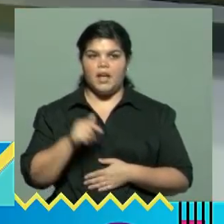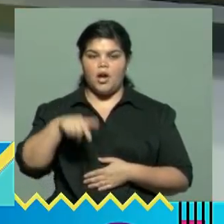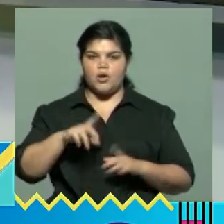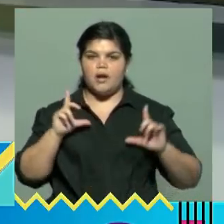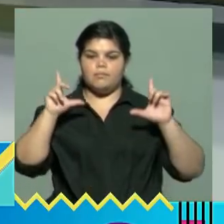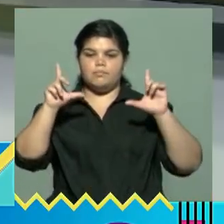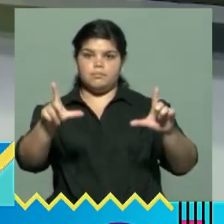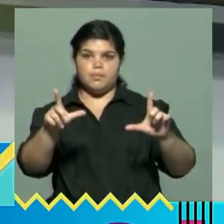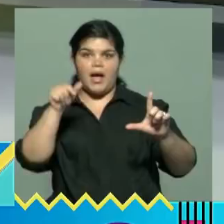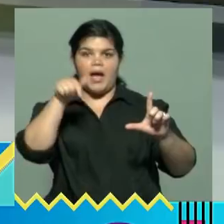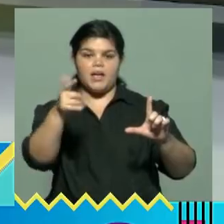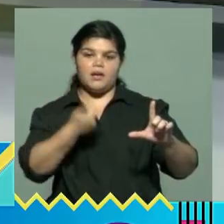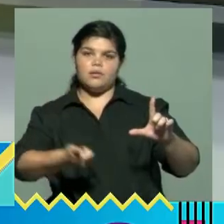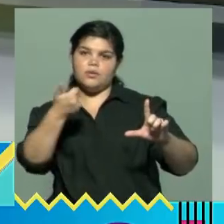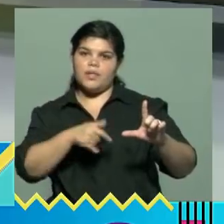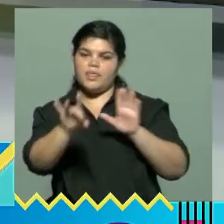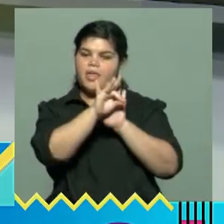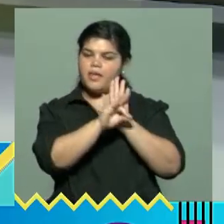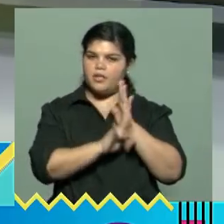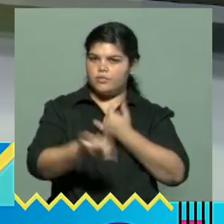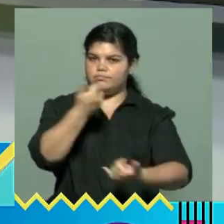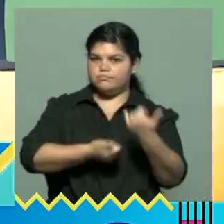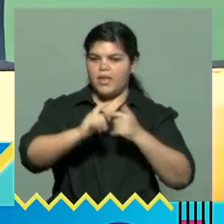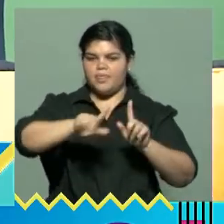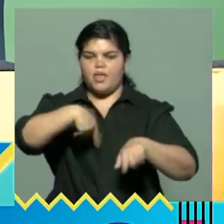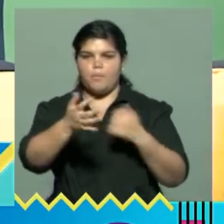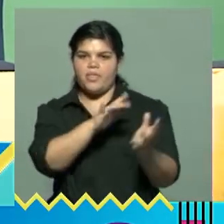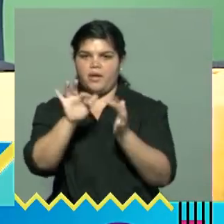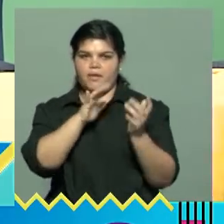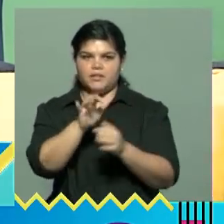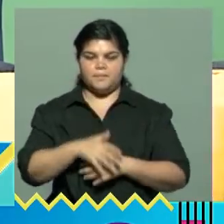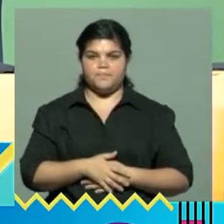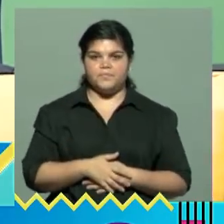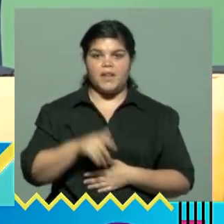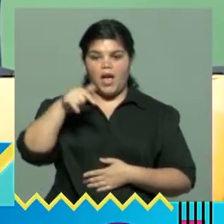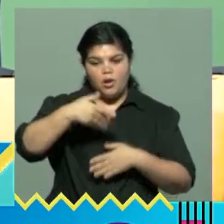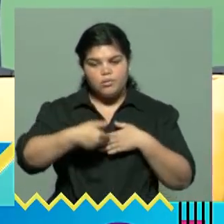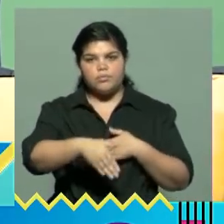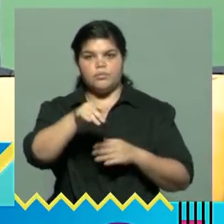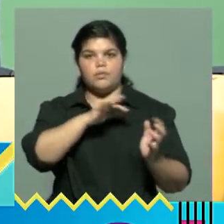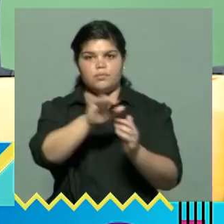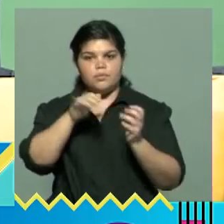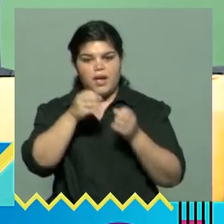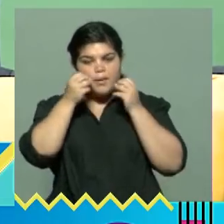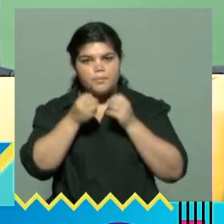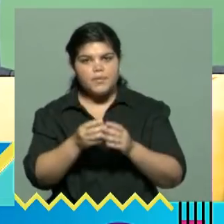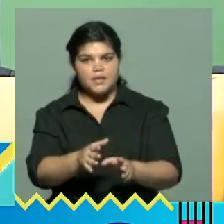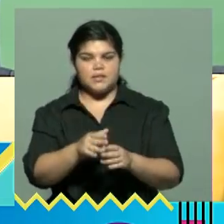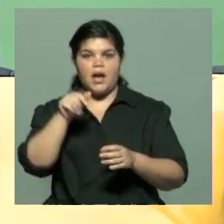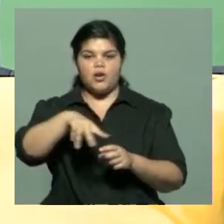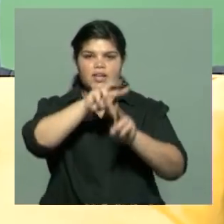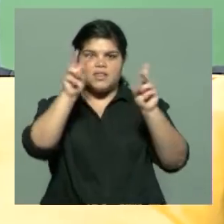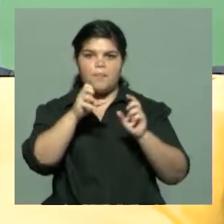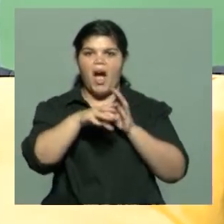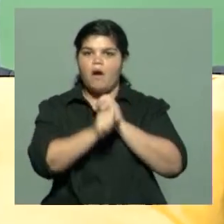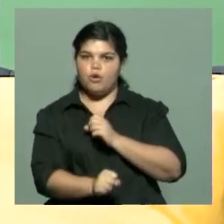de Caro para tener algunos datos y ya empezamos con el debate. Así es, Fer. Bueno, abrimos el debate entonces en el día de hoy. Vamos a hablar sobre el aborto y